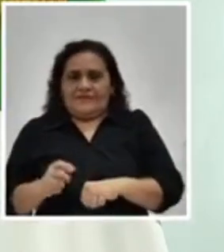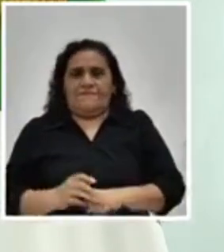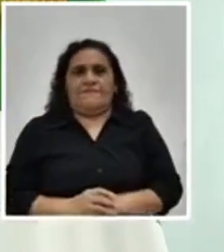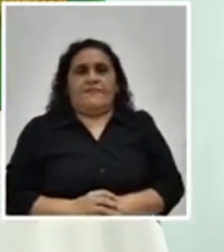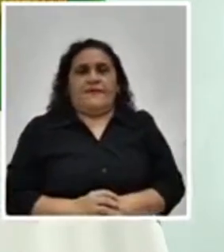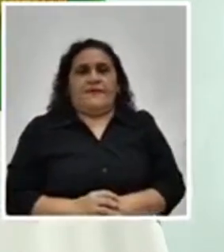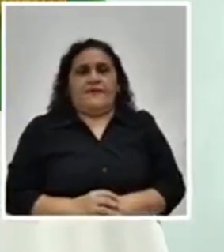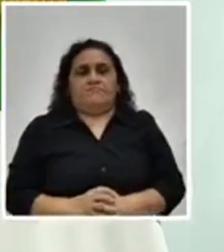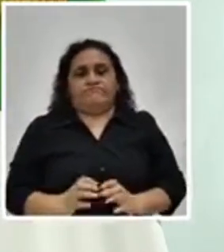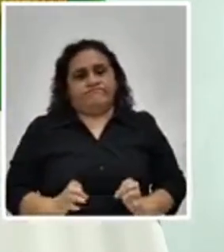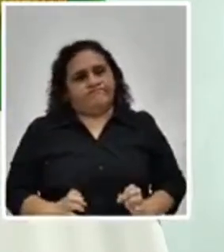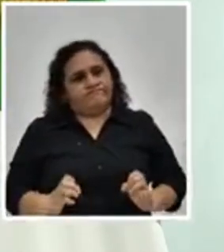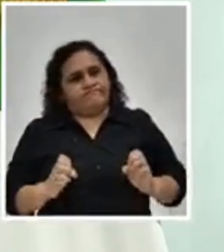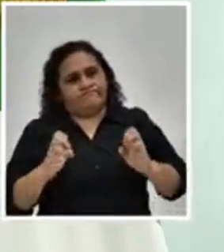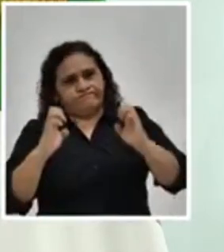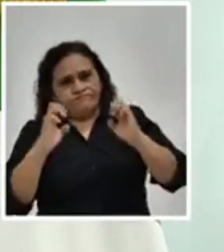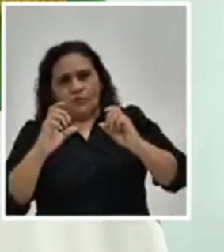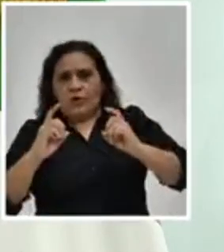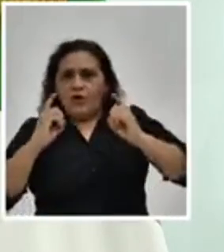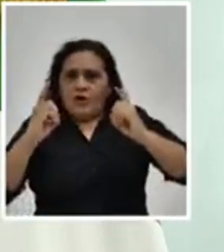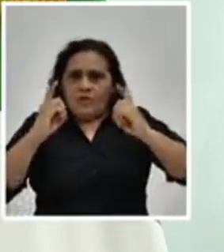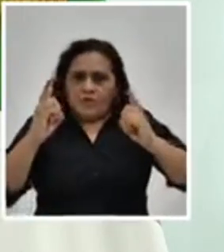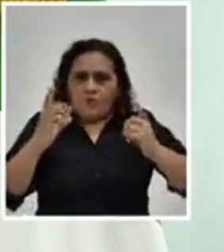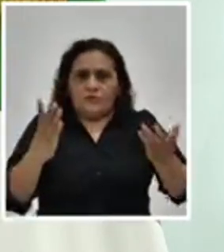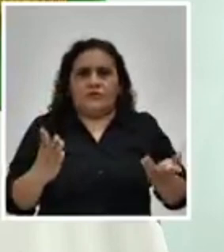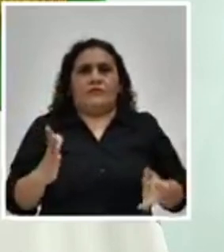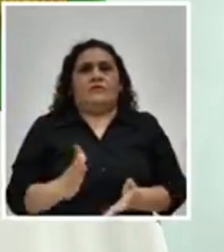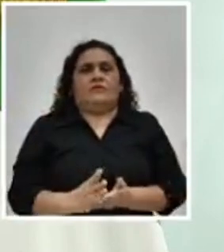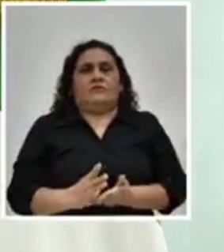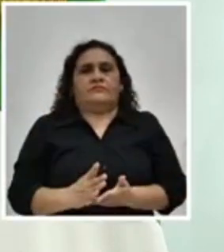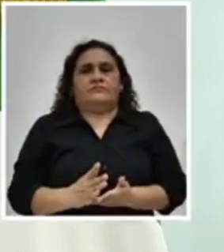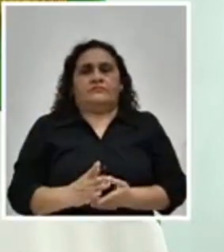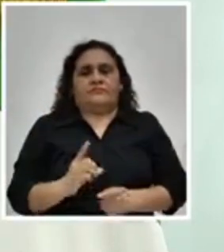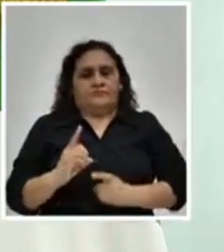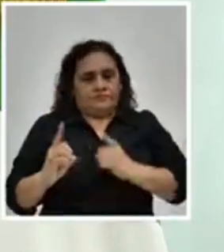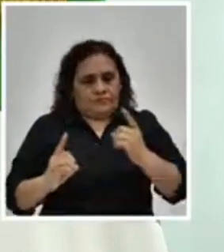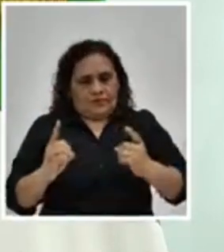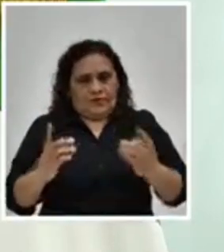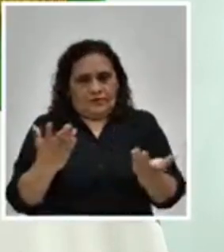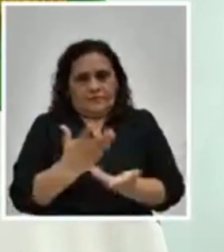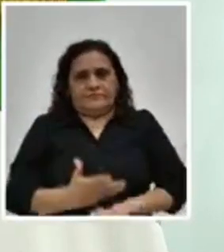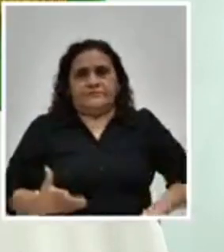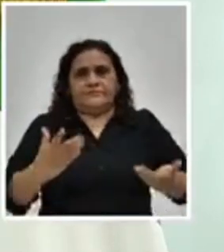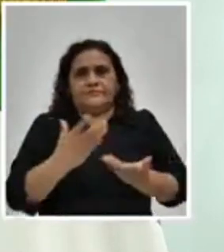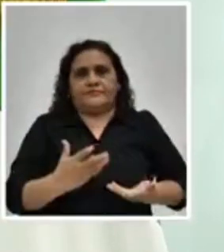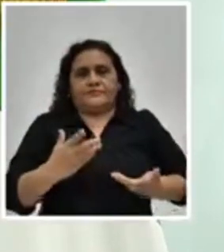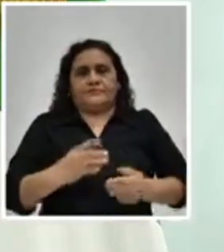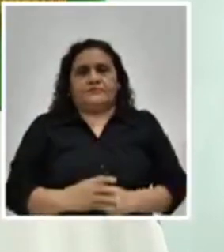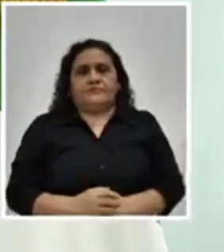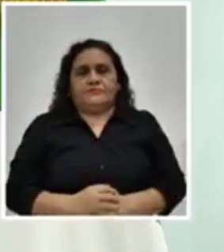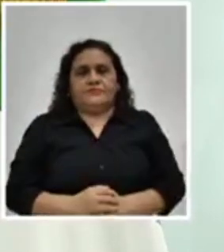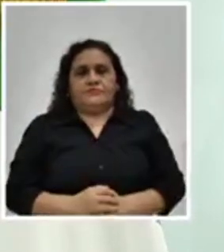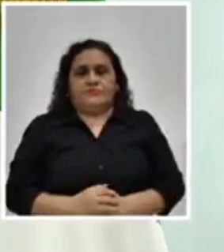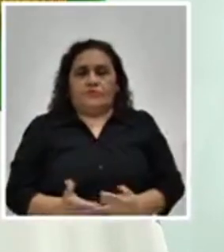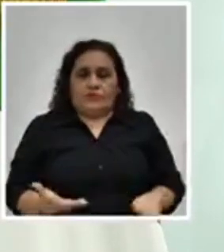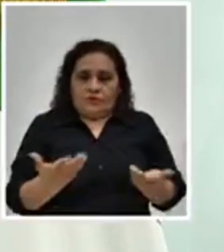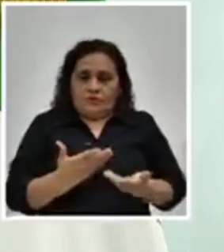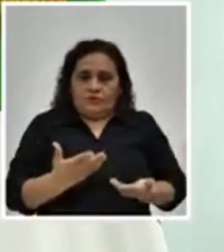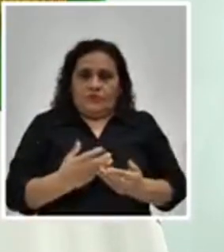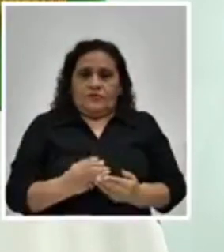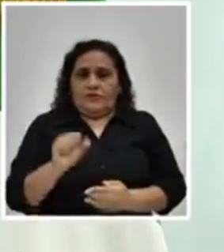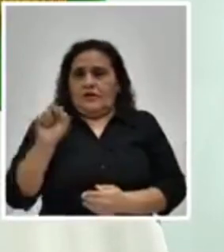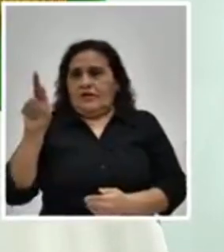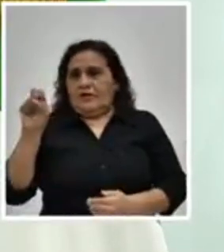a infraestructura deportiva, se realizaron las siguientes acciones prioritarias. Construcción de la Arena